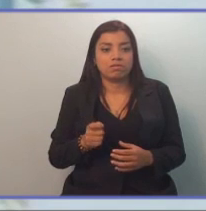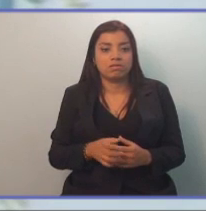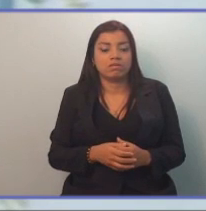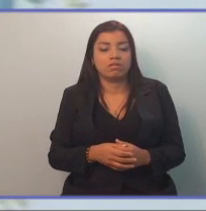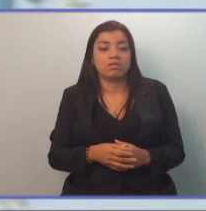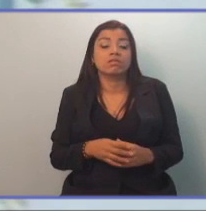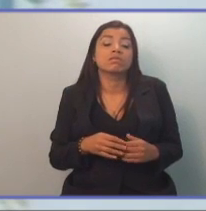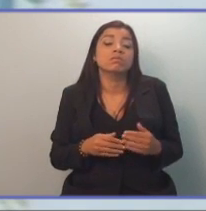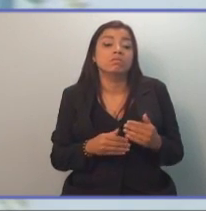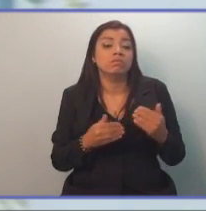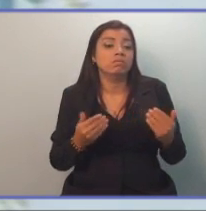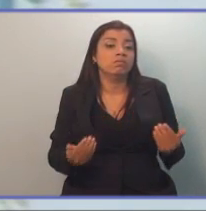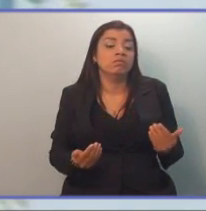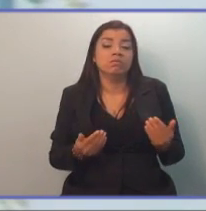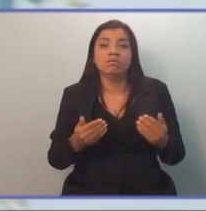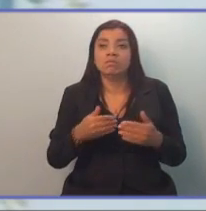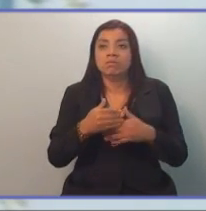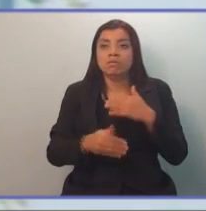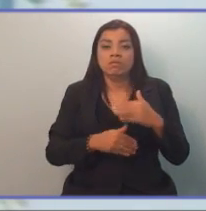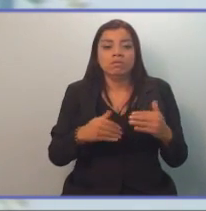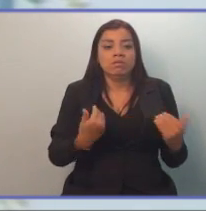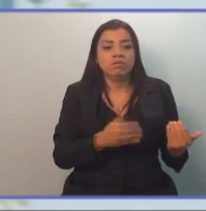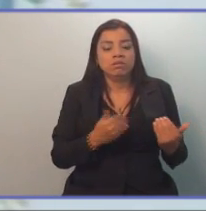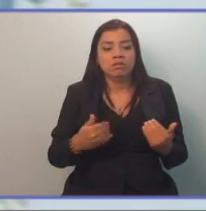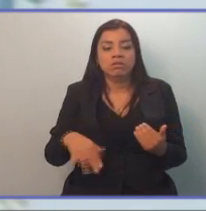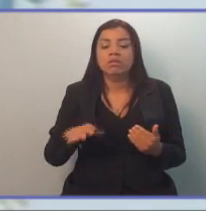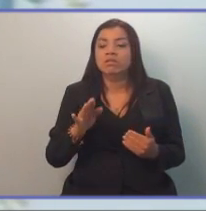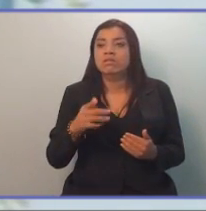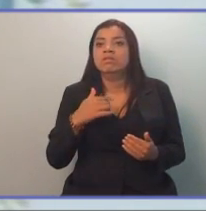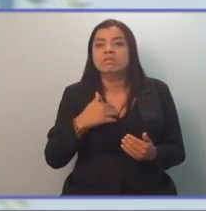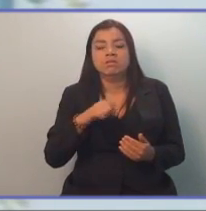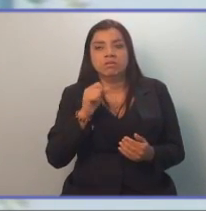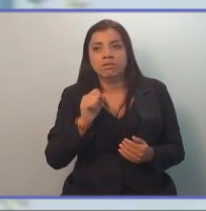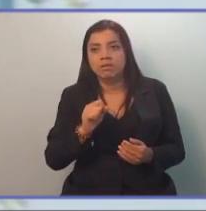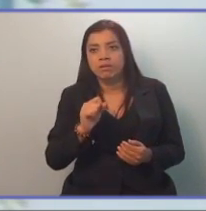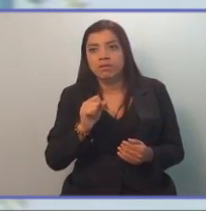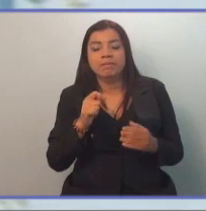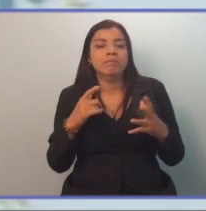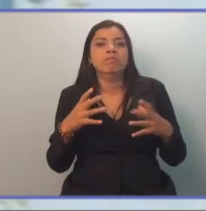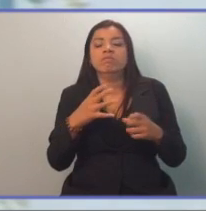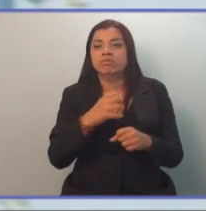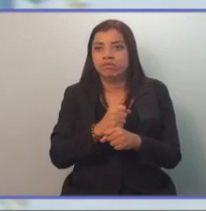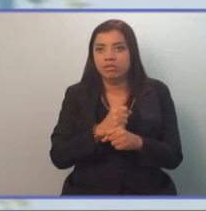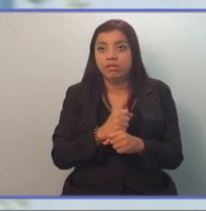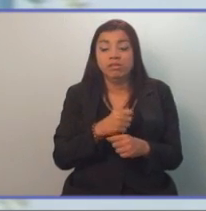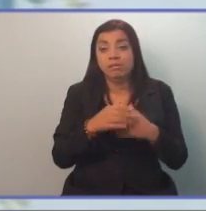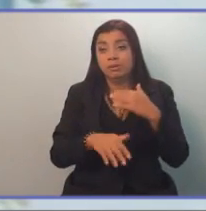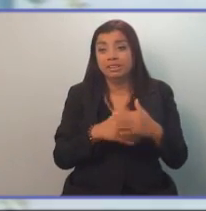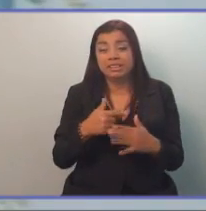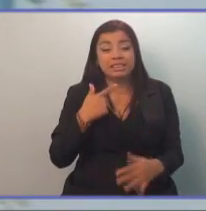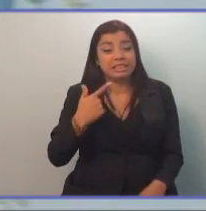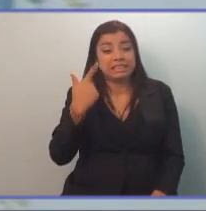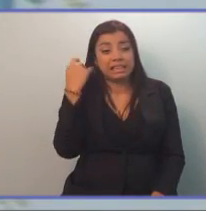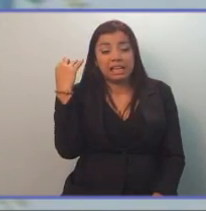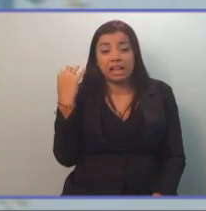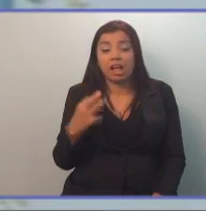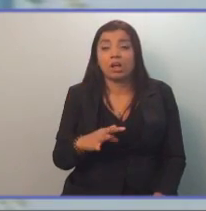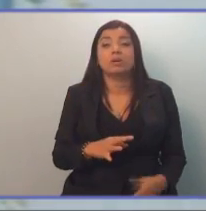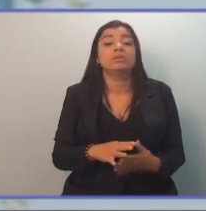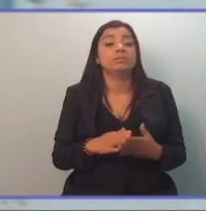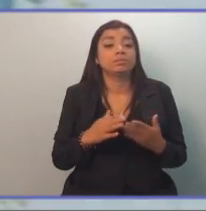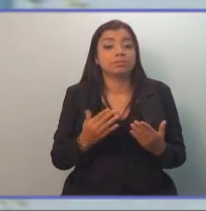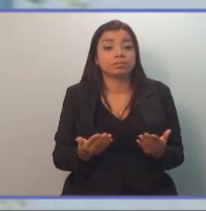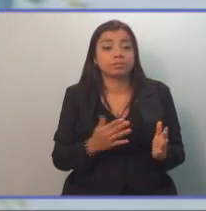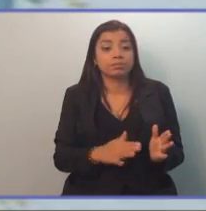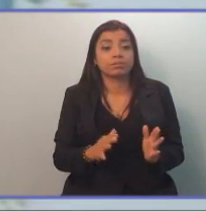contemplan las microrregiones, pero hemos llegado a la conclusión de que esto sale demasiado caro, porque se trata